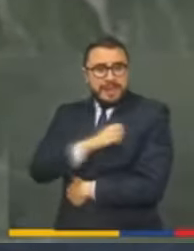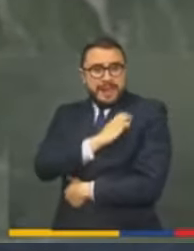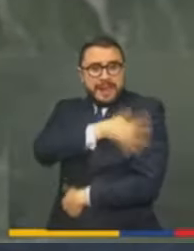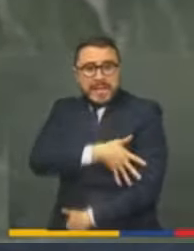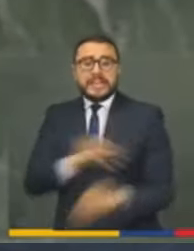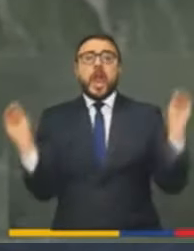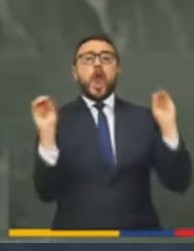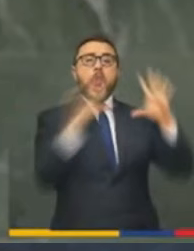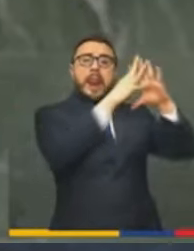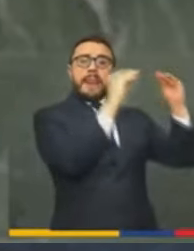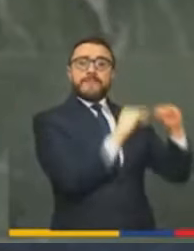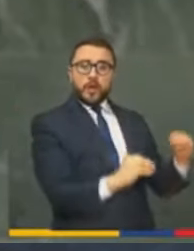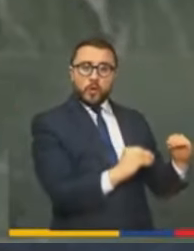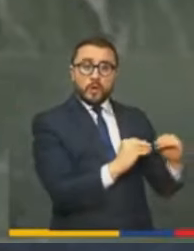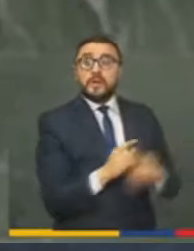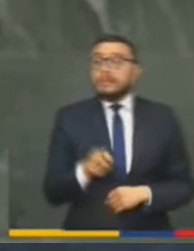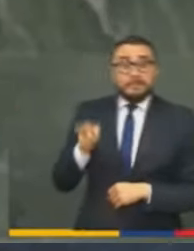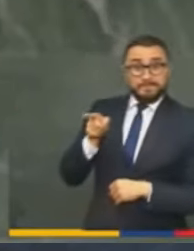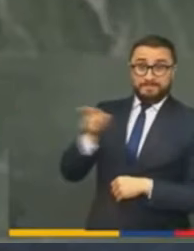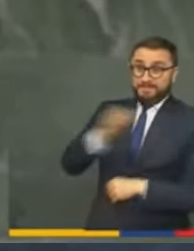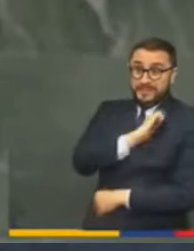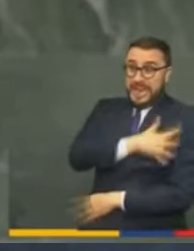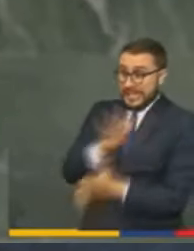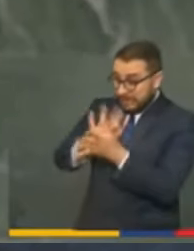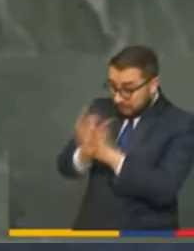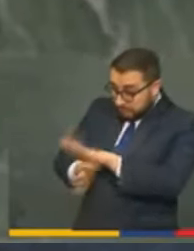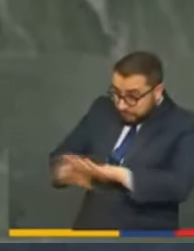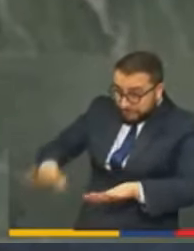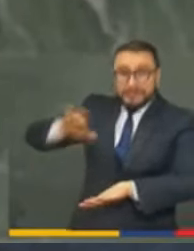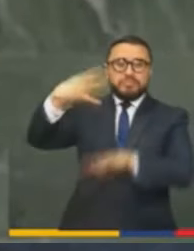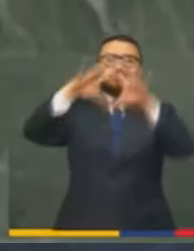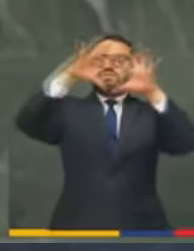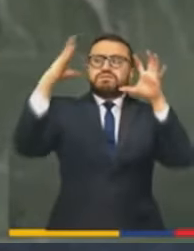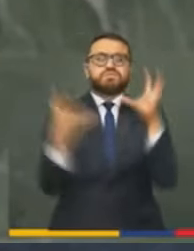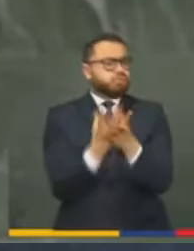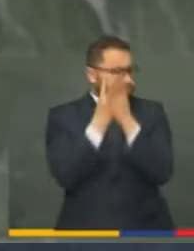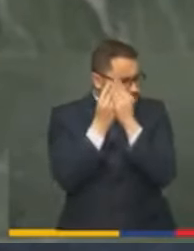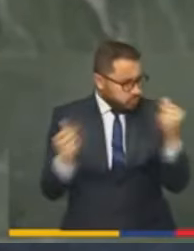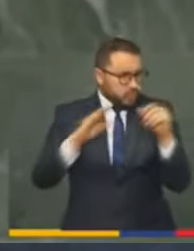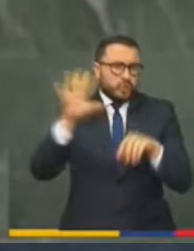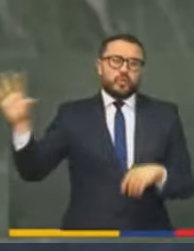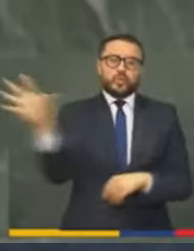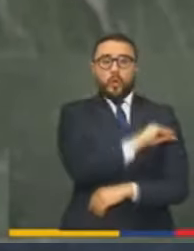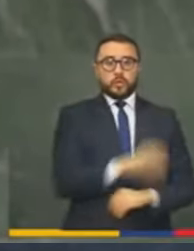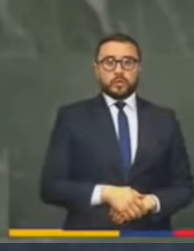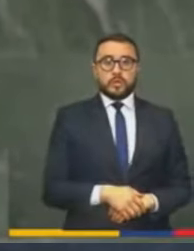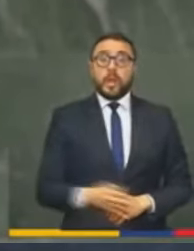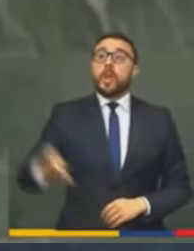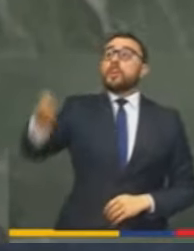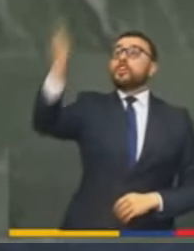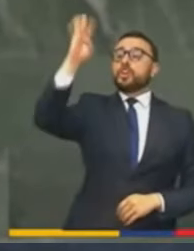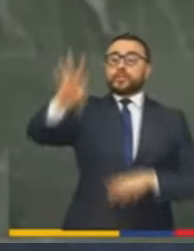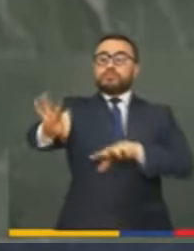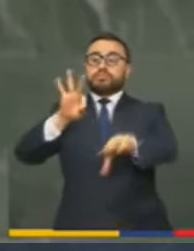Cuando muera Gaza, morirá la humanidad toda. Resulta que el pueblo de Dios no era el pueblo